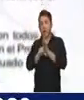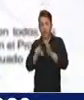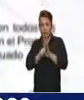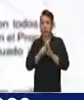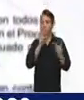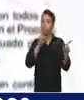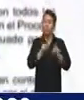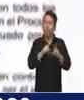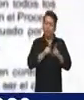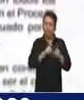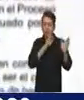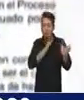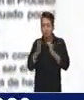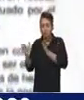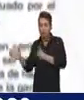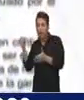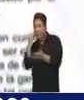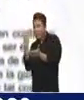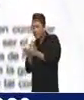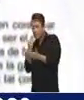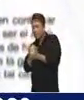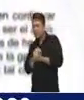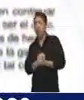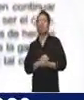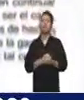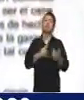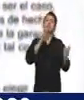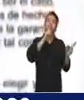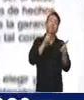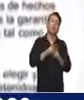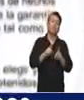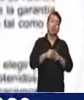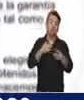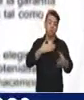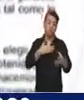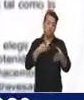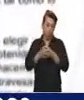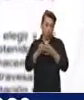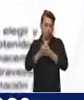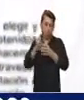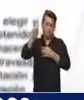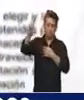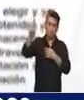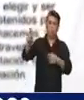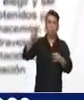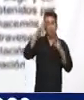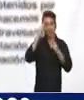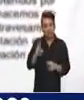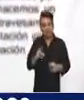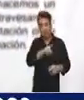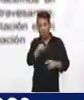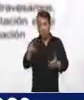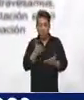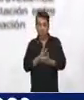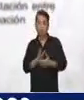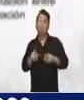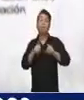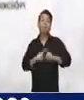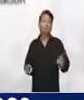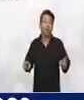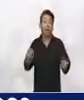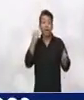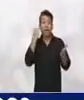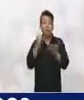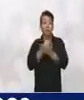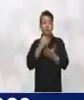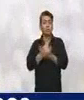aplicación de la justicia además indican que como partido respetan los derechos establecidos sin embargo que las investigaciones deben